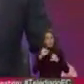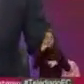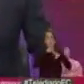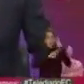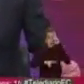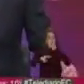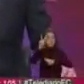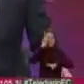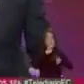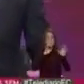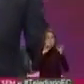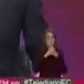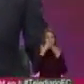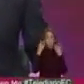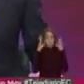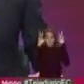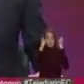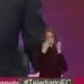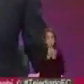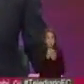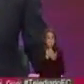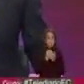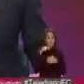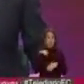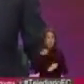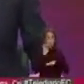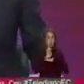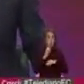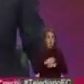de Cordes también frente a la situación económica fiscal que vive el país. 7:00 de la mañana.